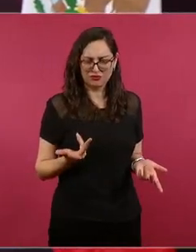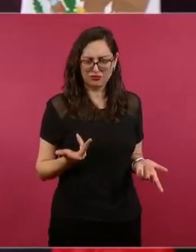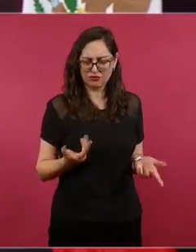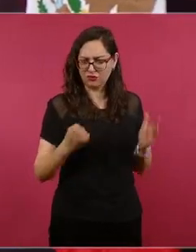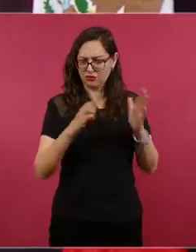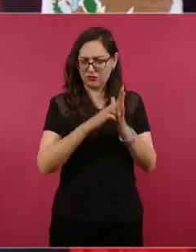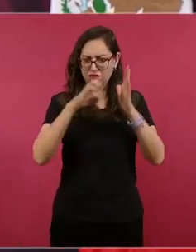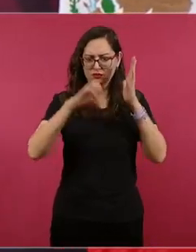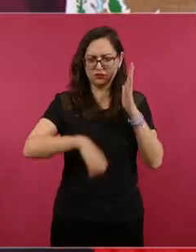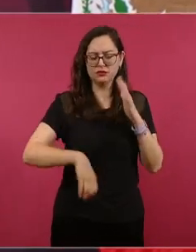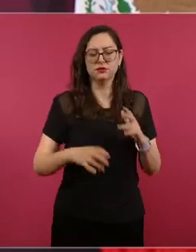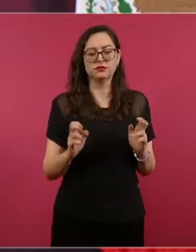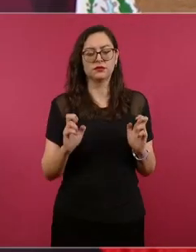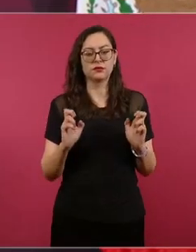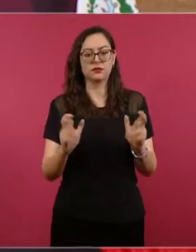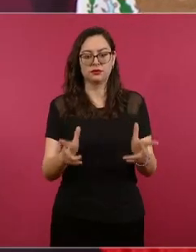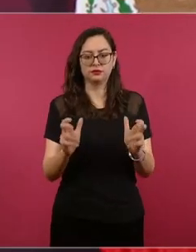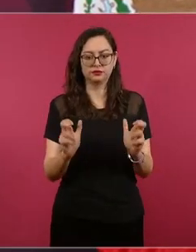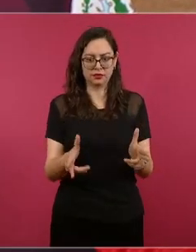un